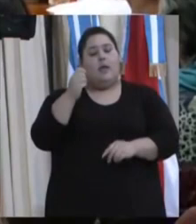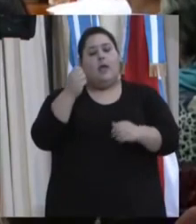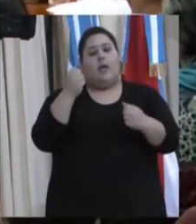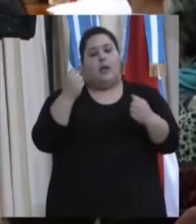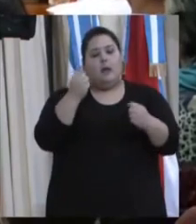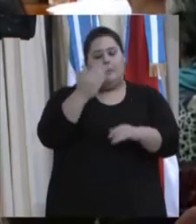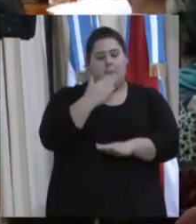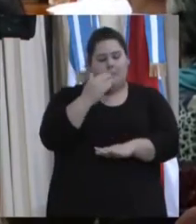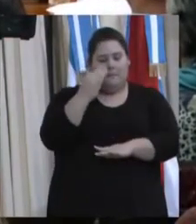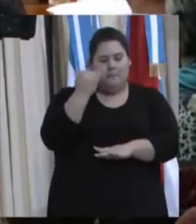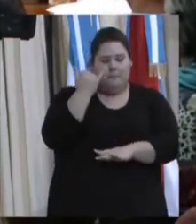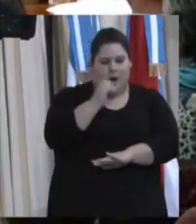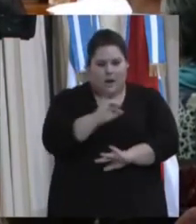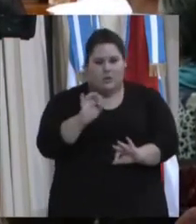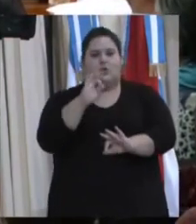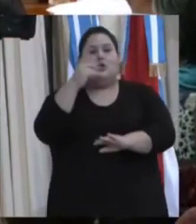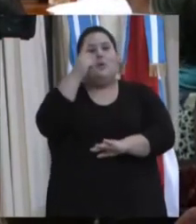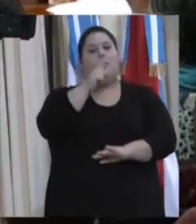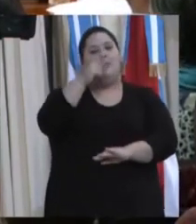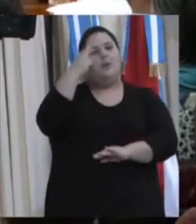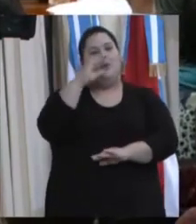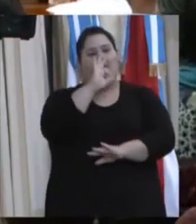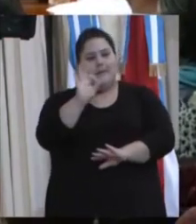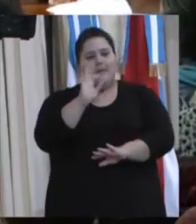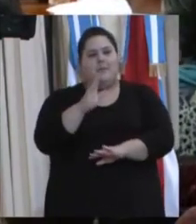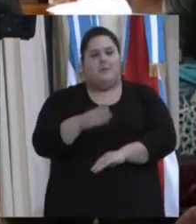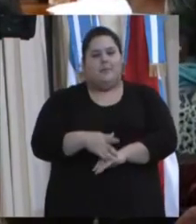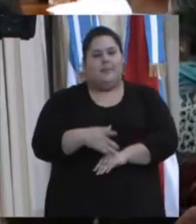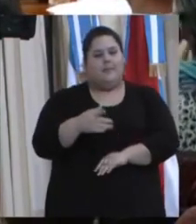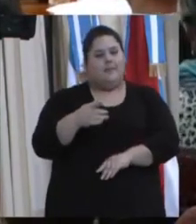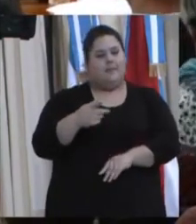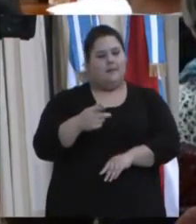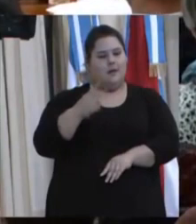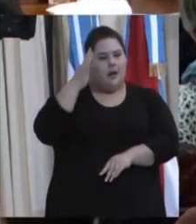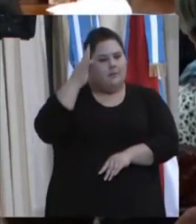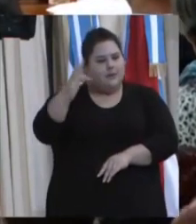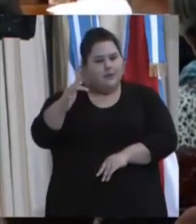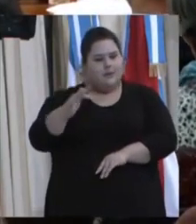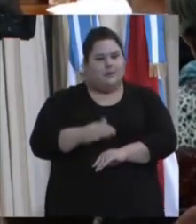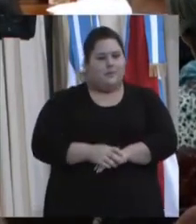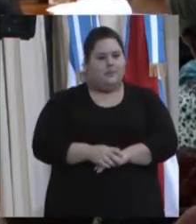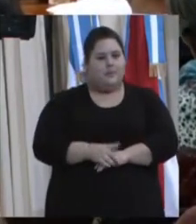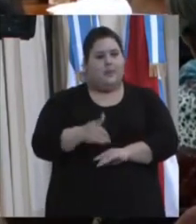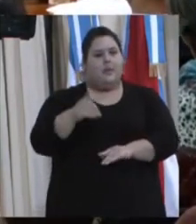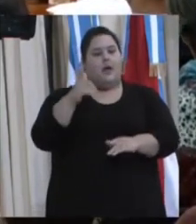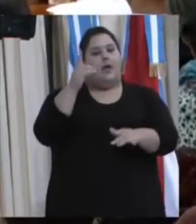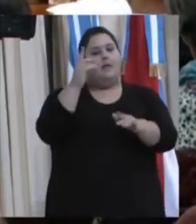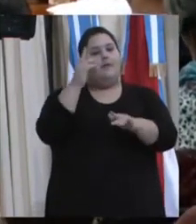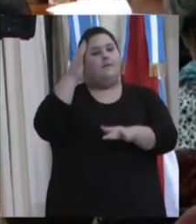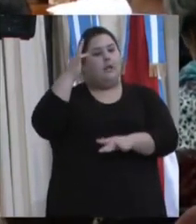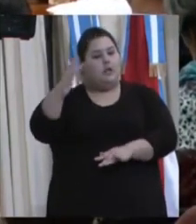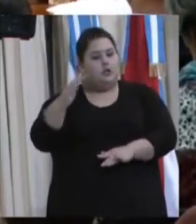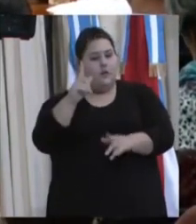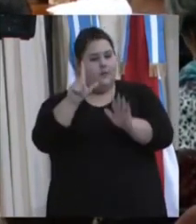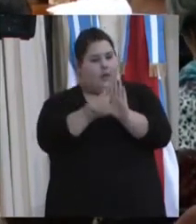se ve el Centro de Estudiantes de Filosofía y Letras. Filosofía y Letras es la carrera que tiene más